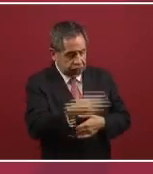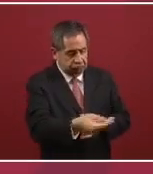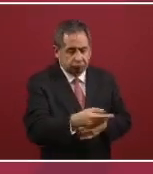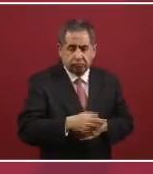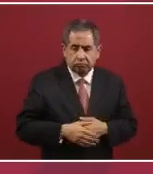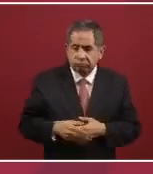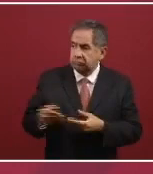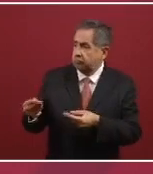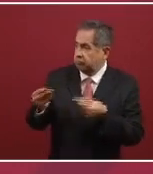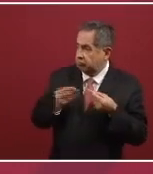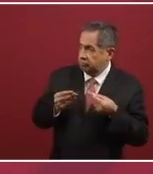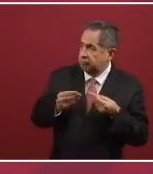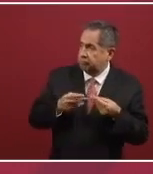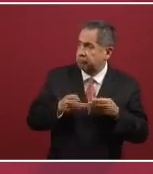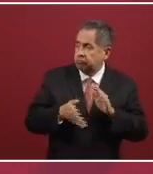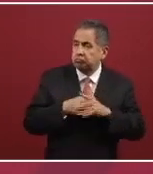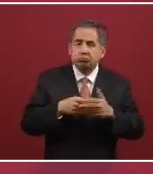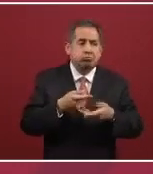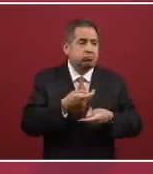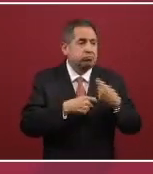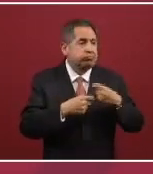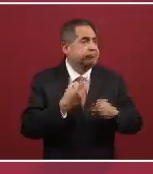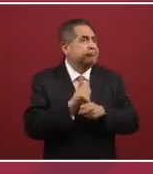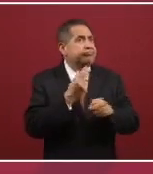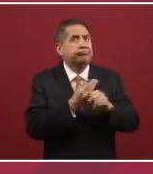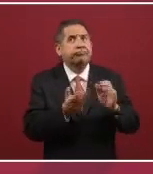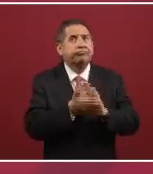para el mantenimiento.